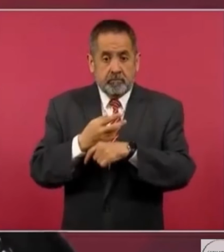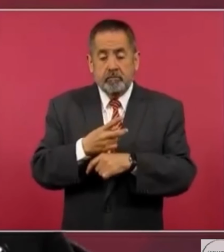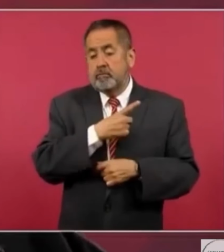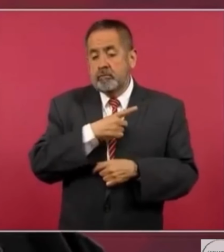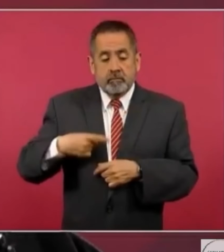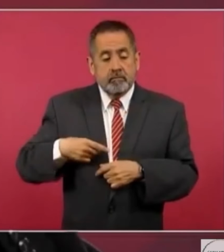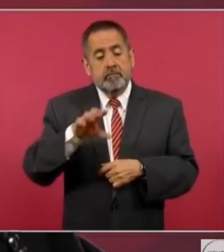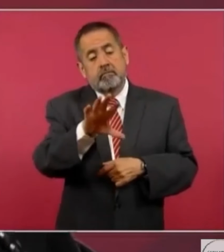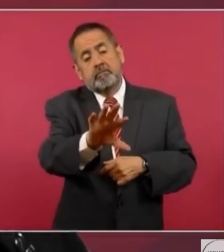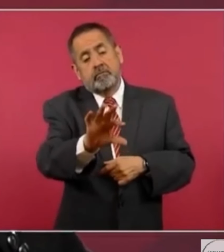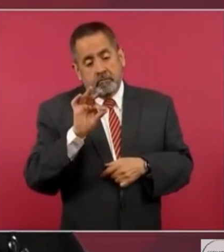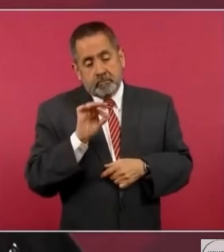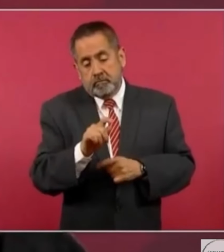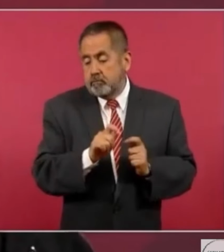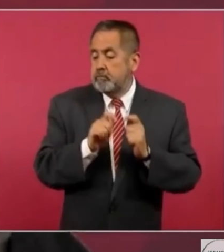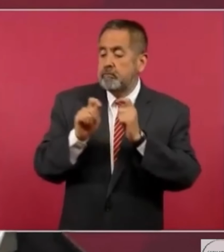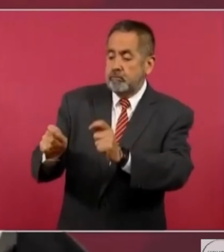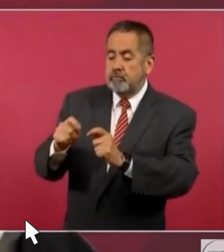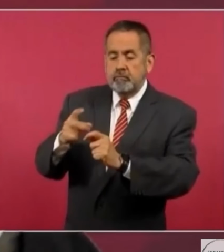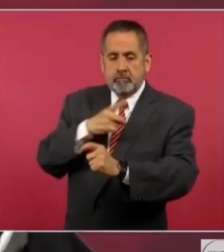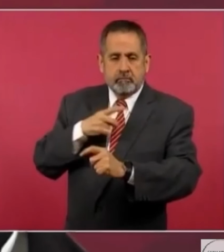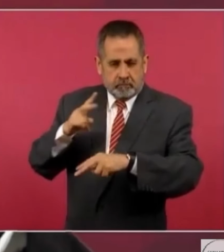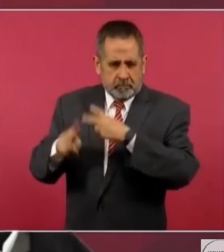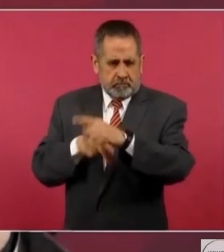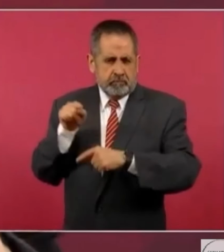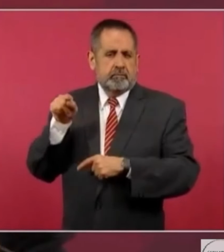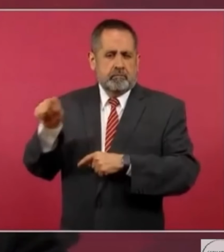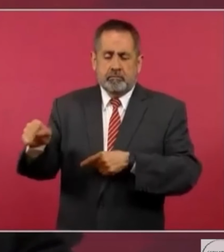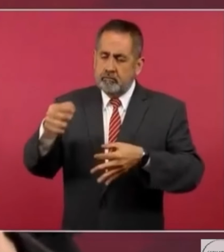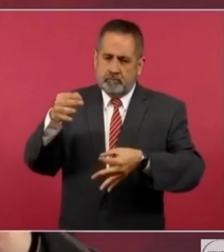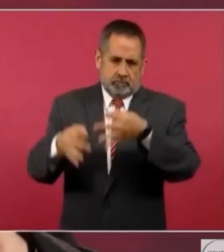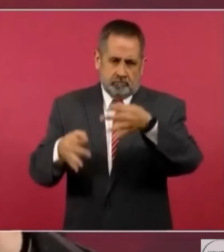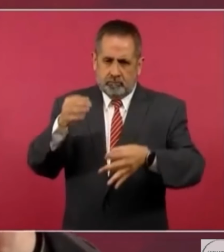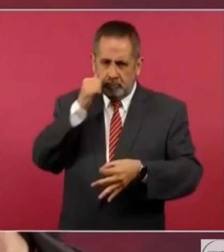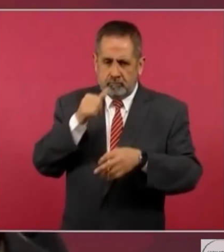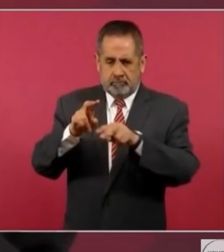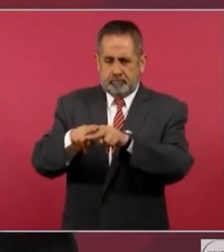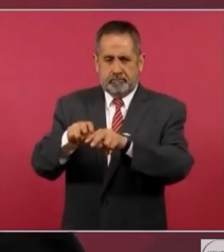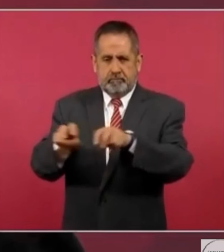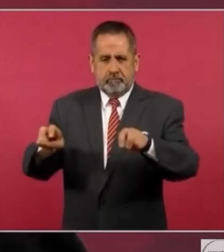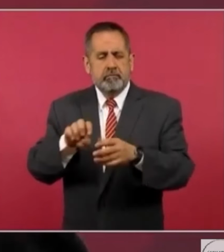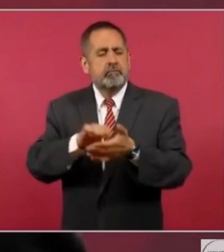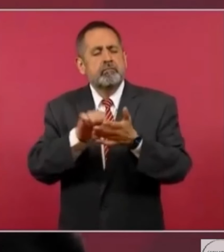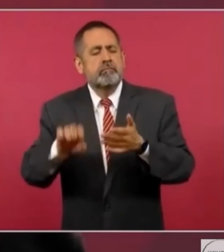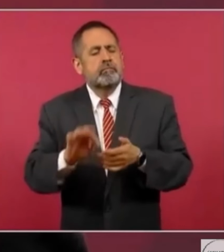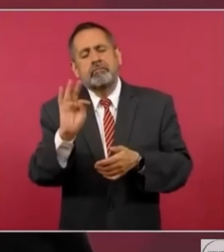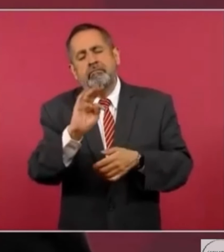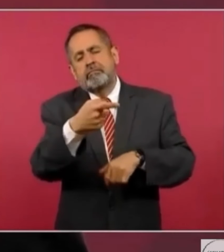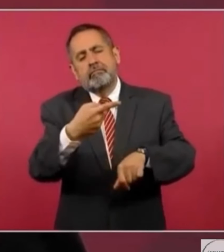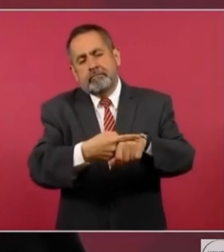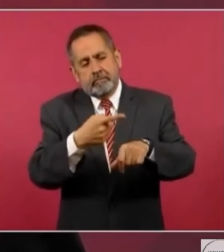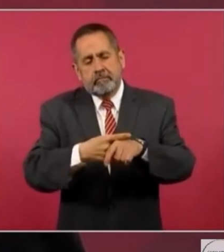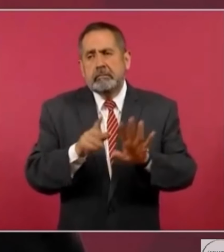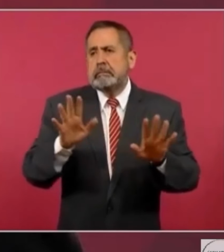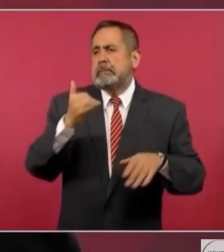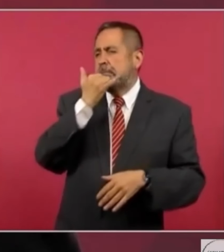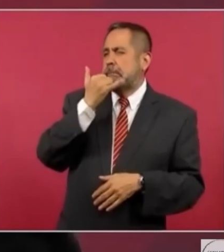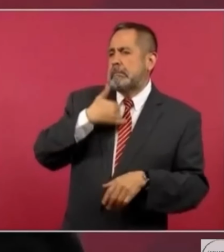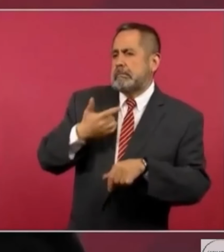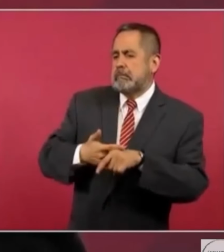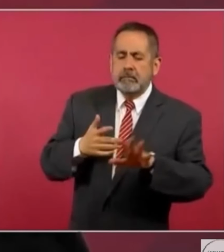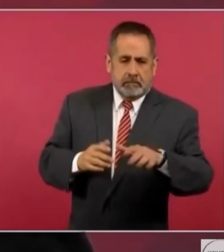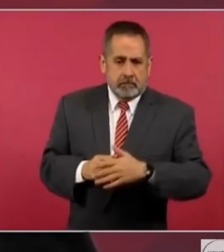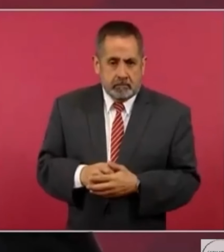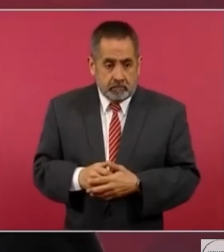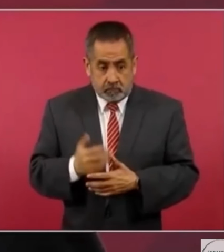hay excepciones en la ley, pero muy señaladas. Por ejemplo, si estás enfermo, puedes excusarte del proceso, pero